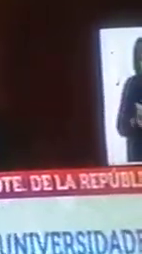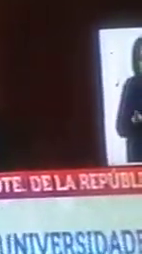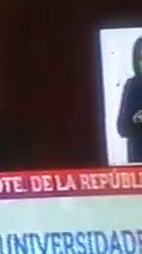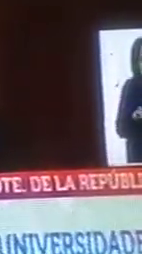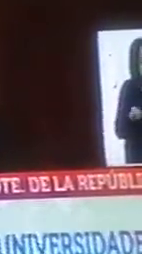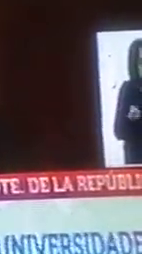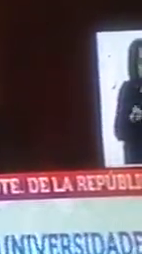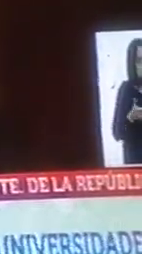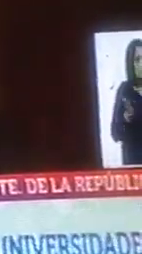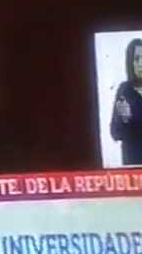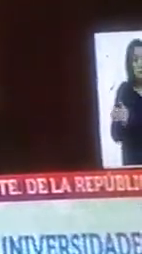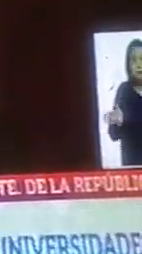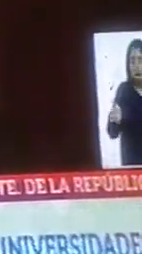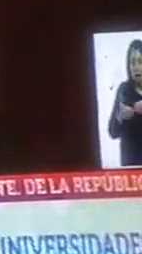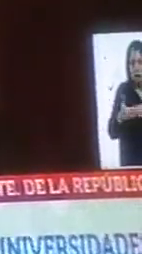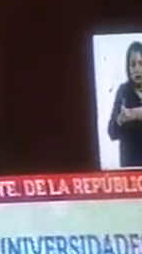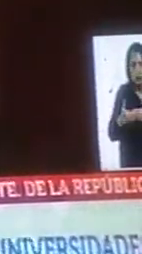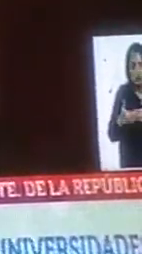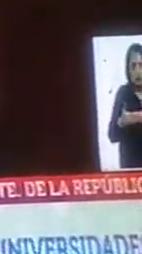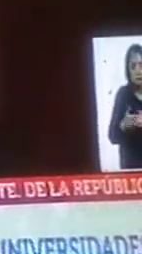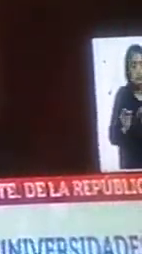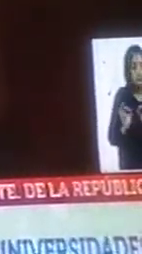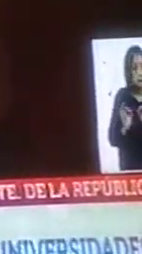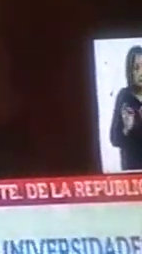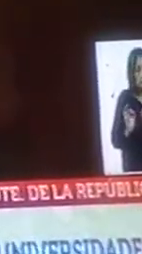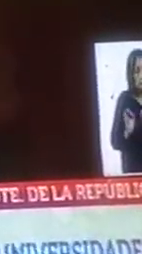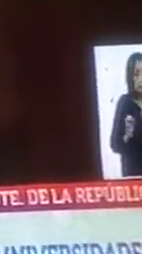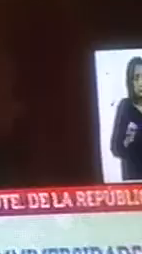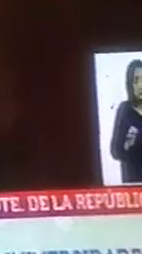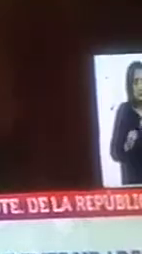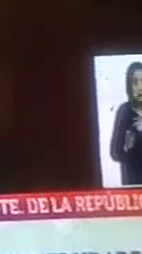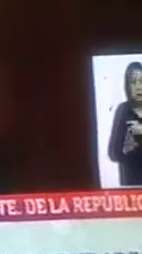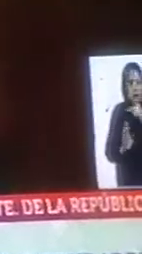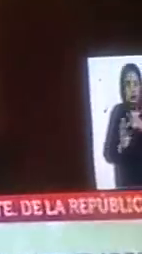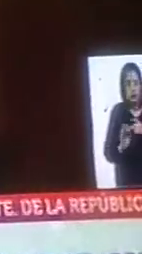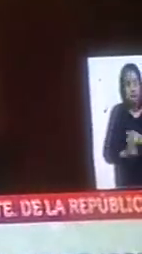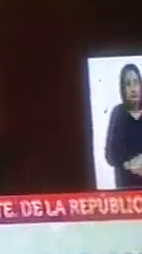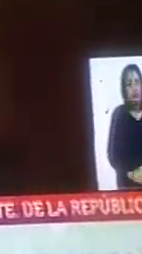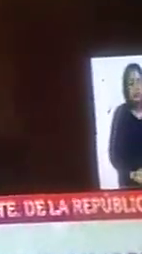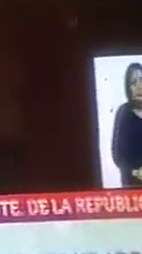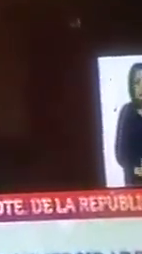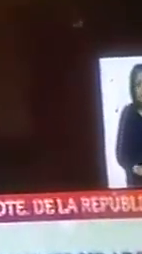y el cierre adecuado de cada proyecto